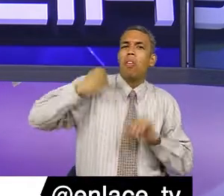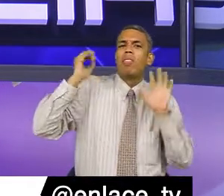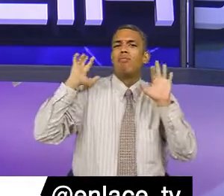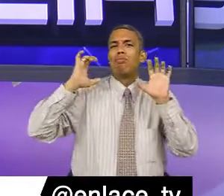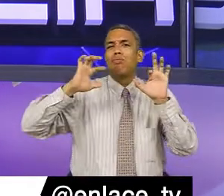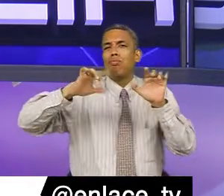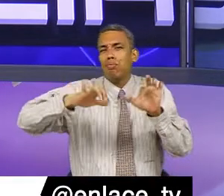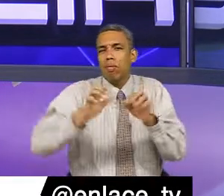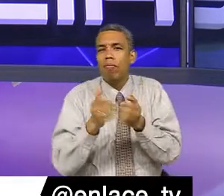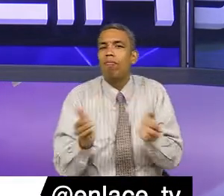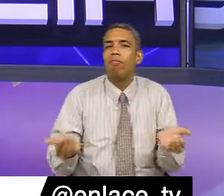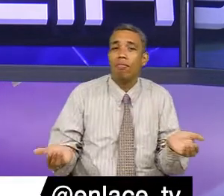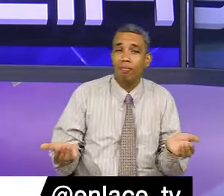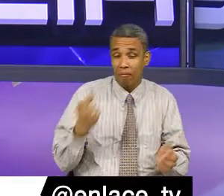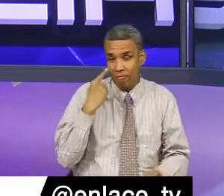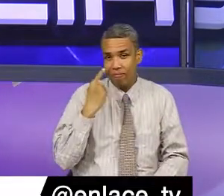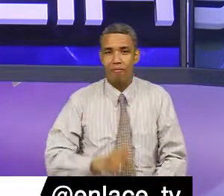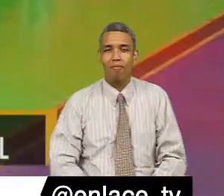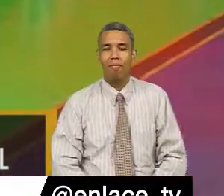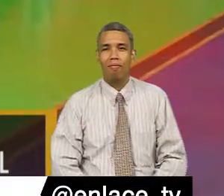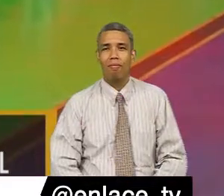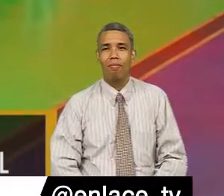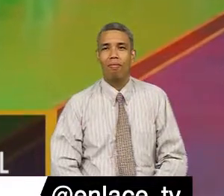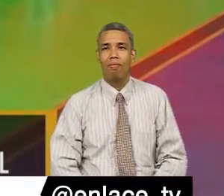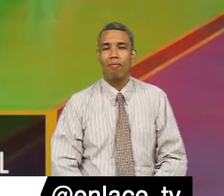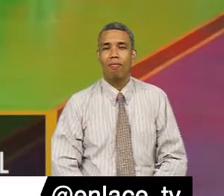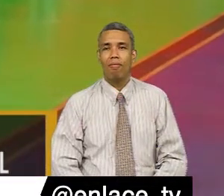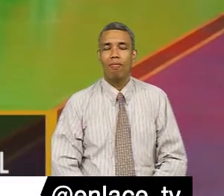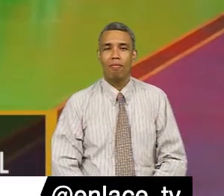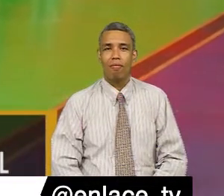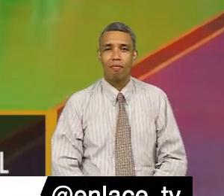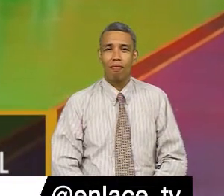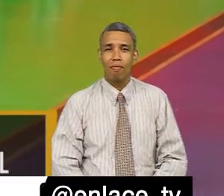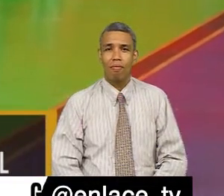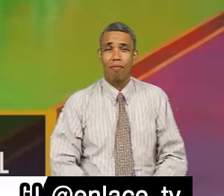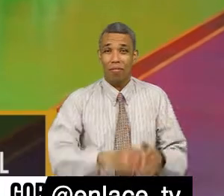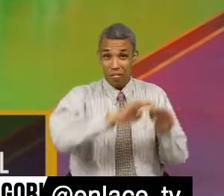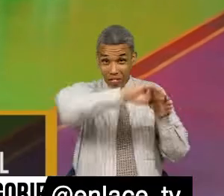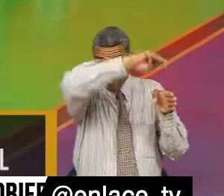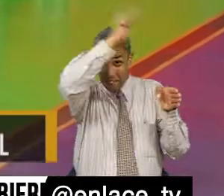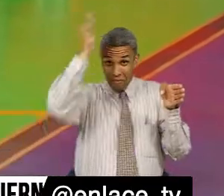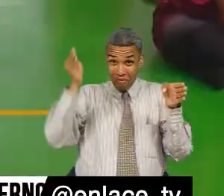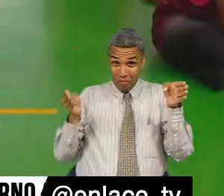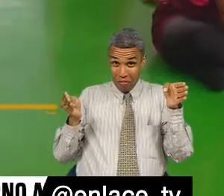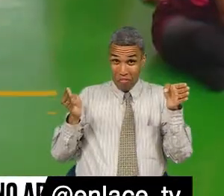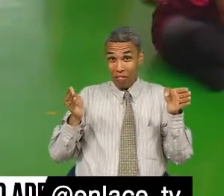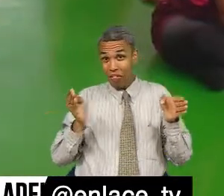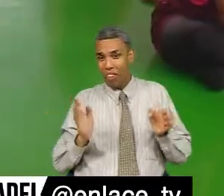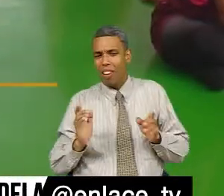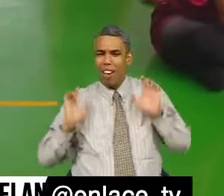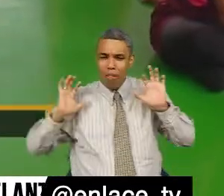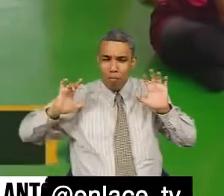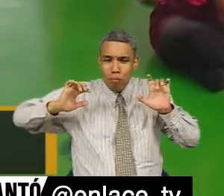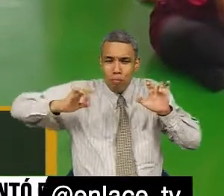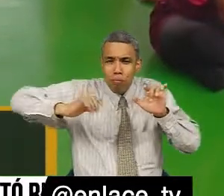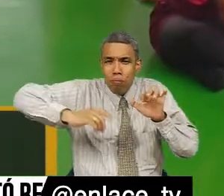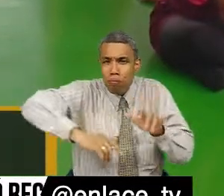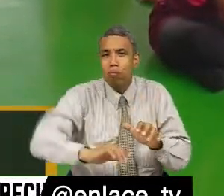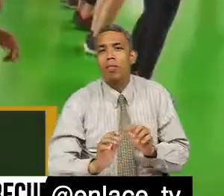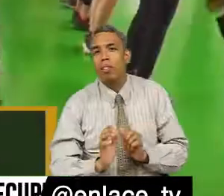diferentes géneros musicales. Así inició en el Coliseo Luis Francisco Castellanos el cuarto Festival Nacional de Cultura